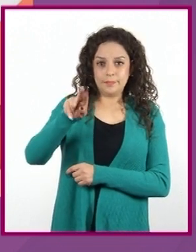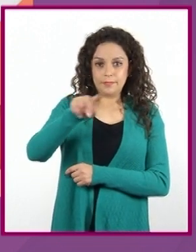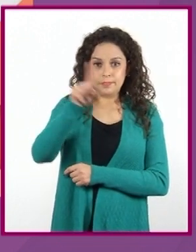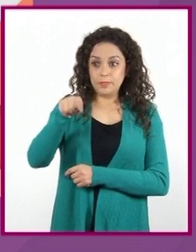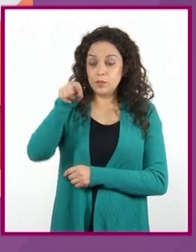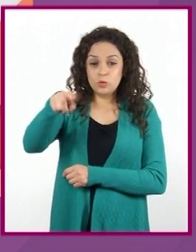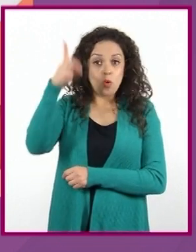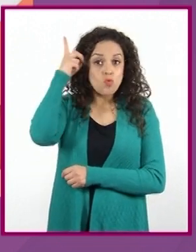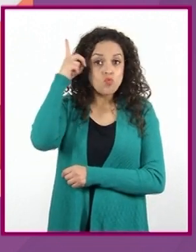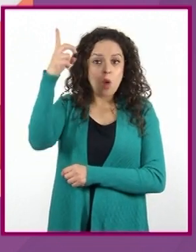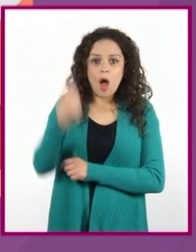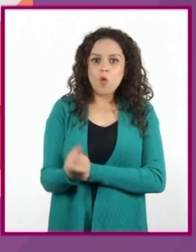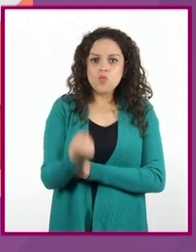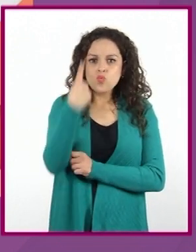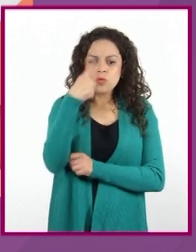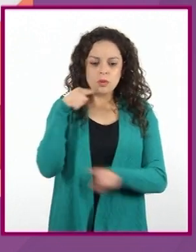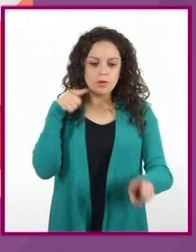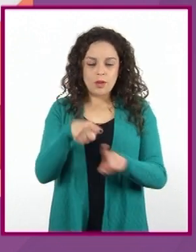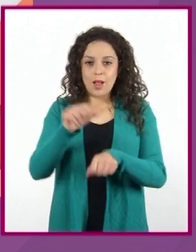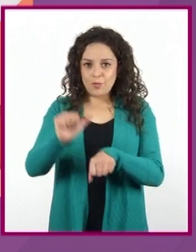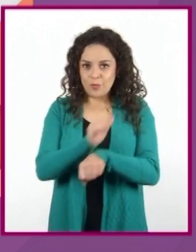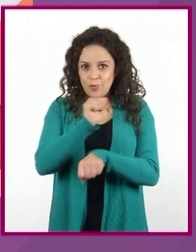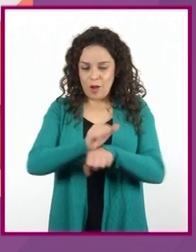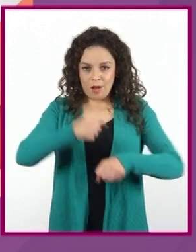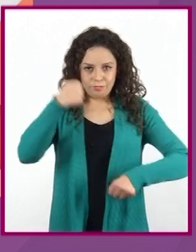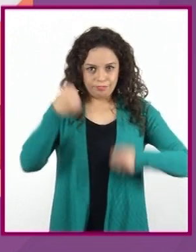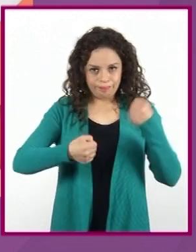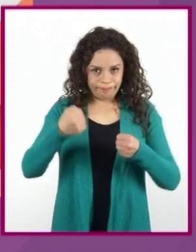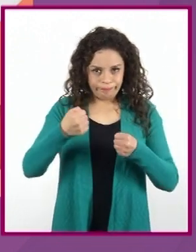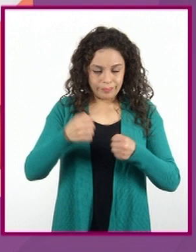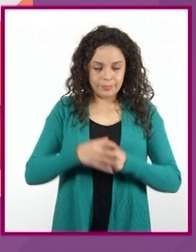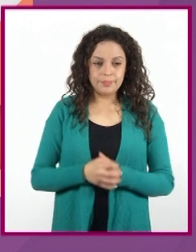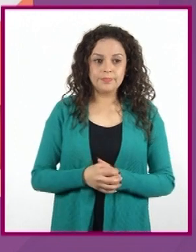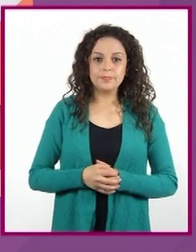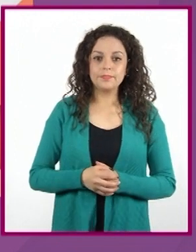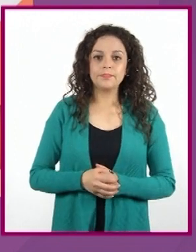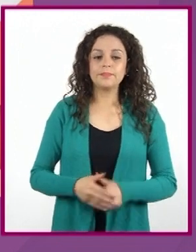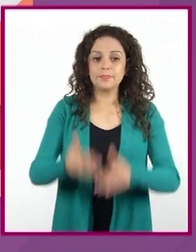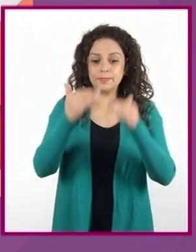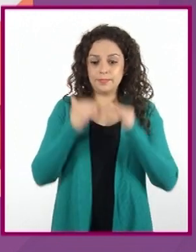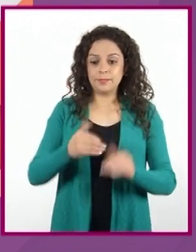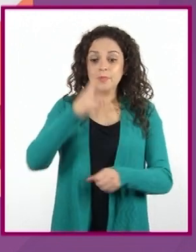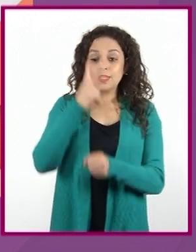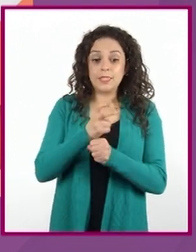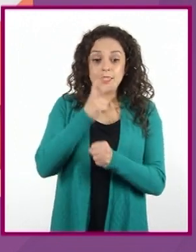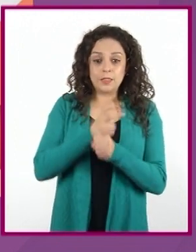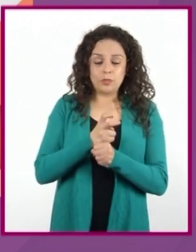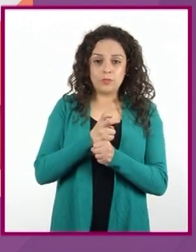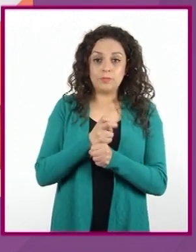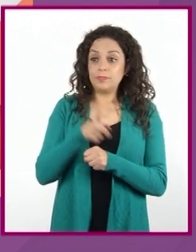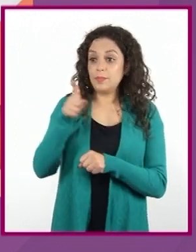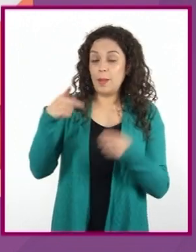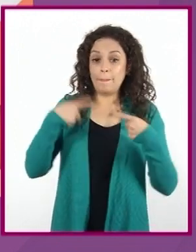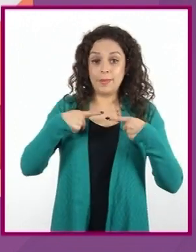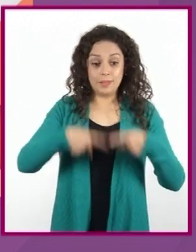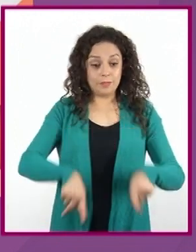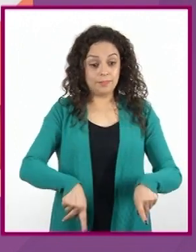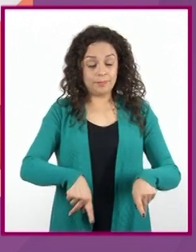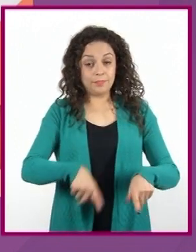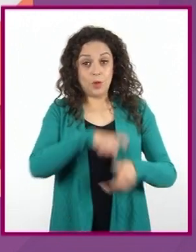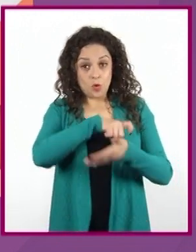dueño único y exclusivo del auto, objeto de contrato. Segunda, el comprador, el